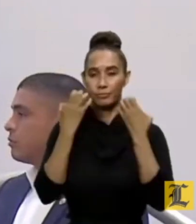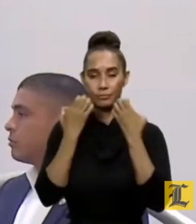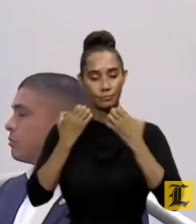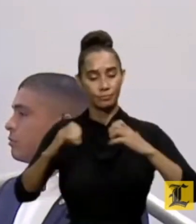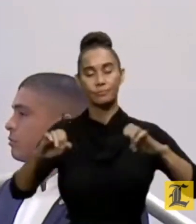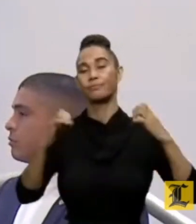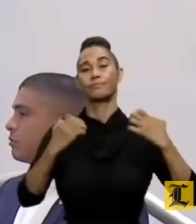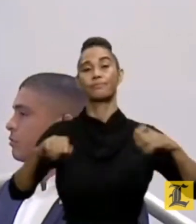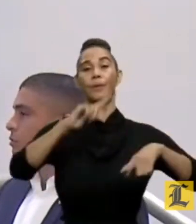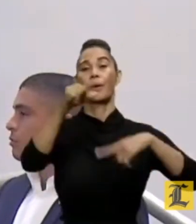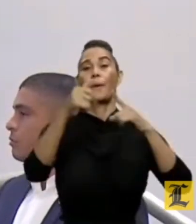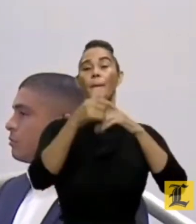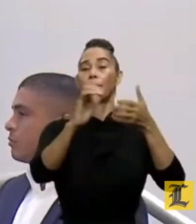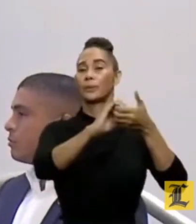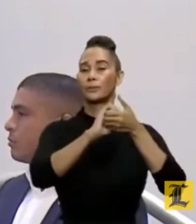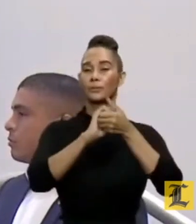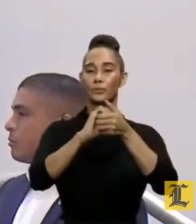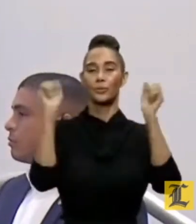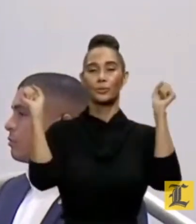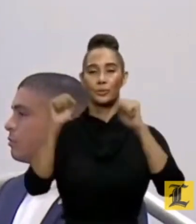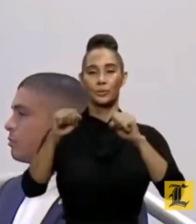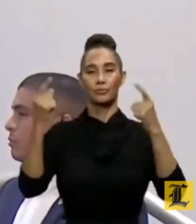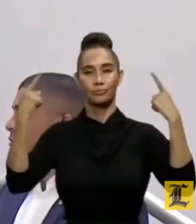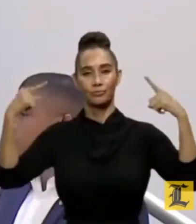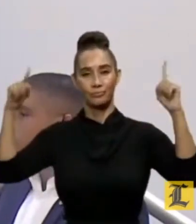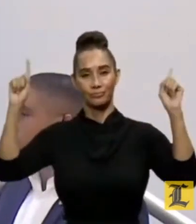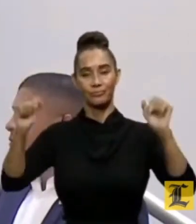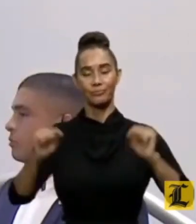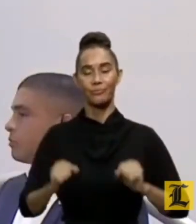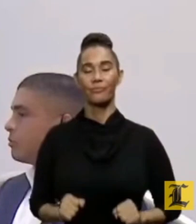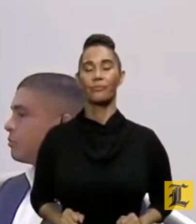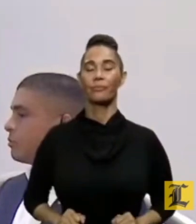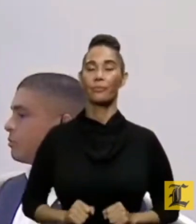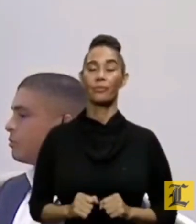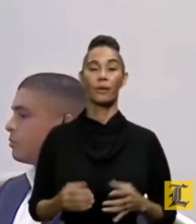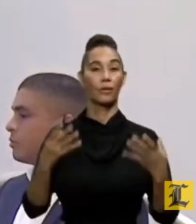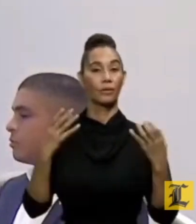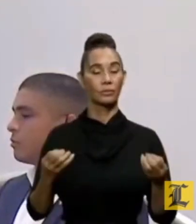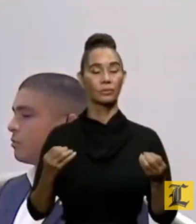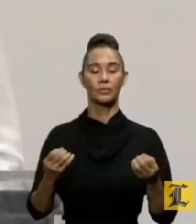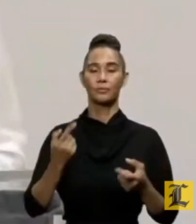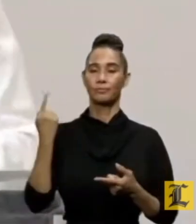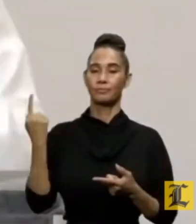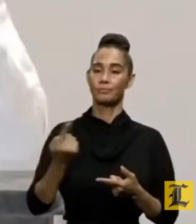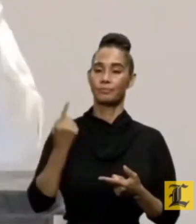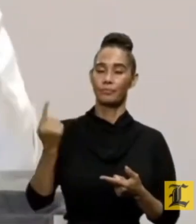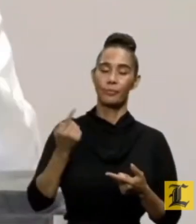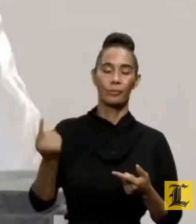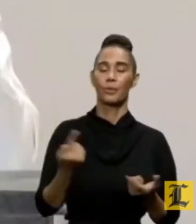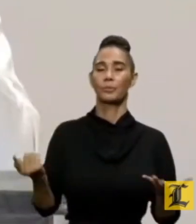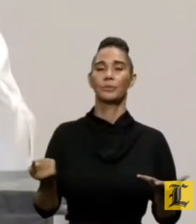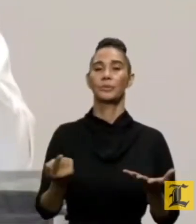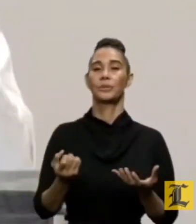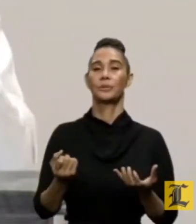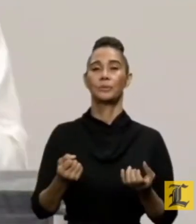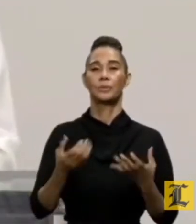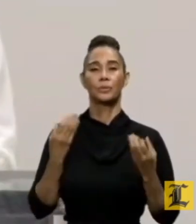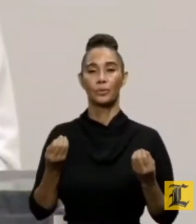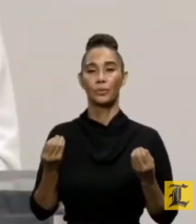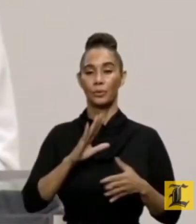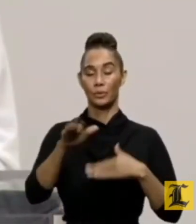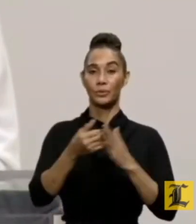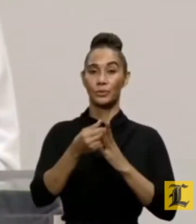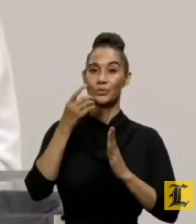sacrificios, pero que juntos los hemos superado. Y lo hemos hecho como siempre lo hemos hecho